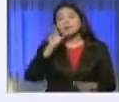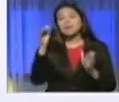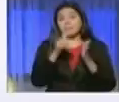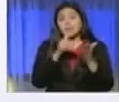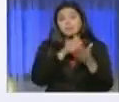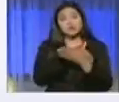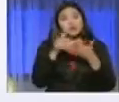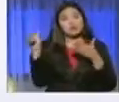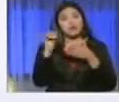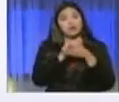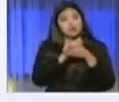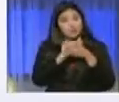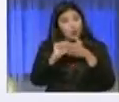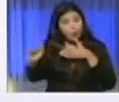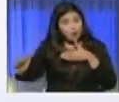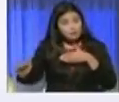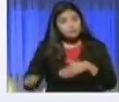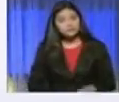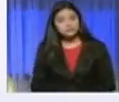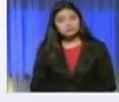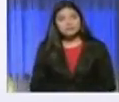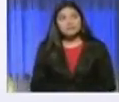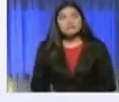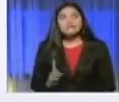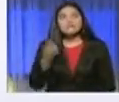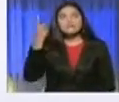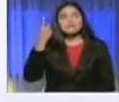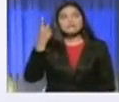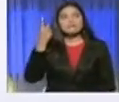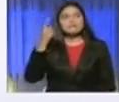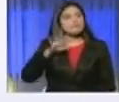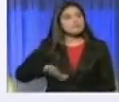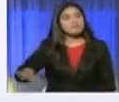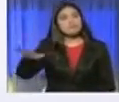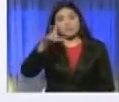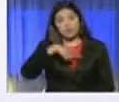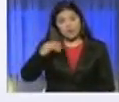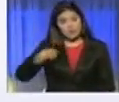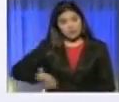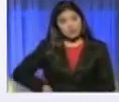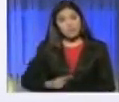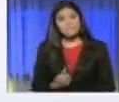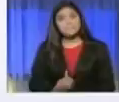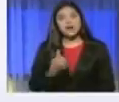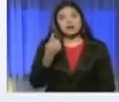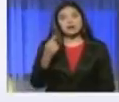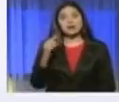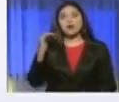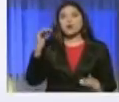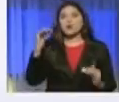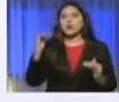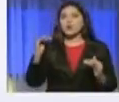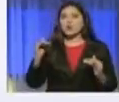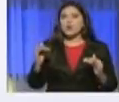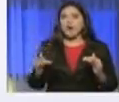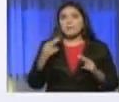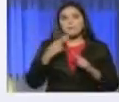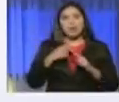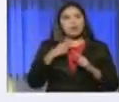dólares. Ese día, por primera vez, hermanos y hermanas de China, bajó el riesgo país.